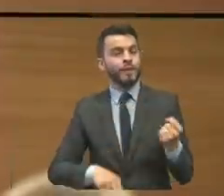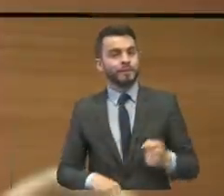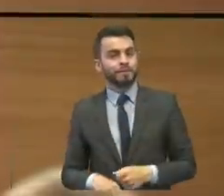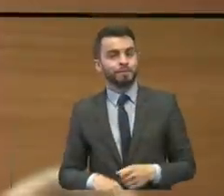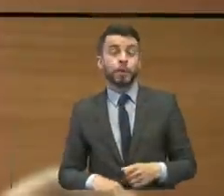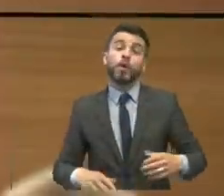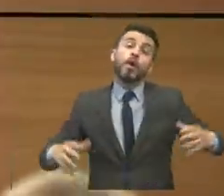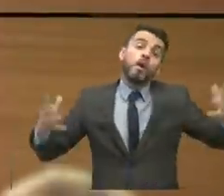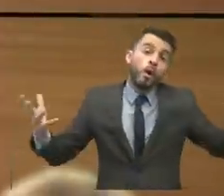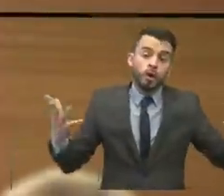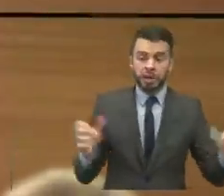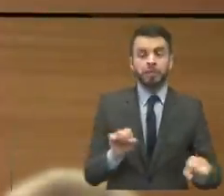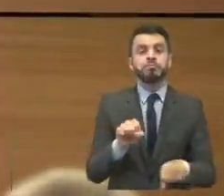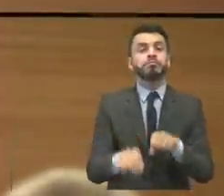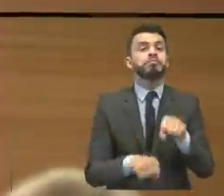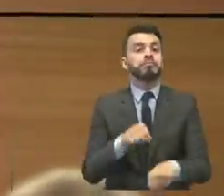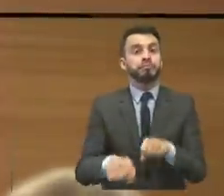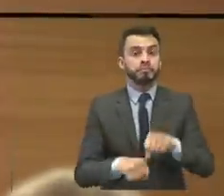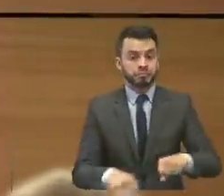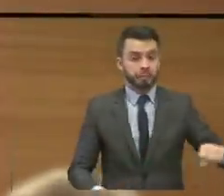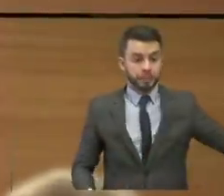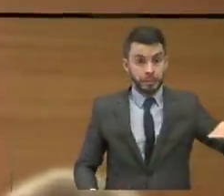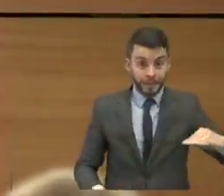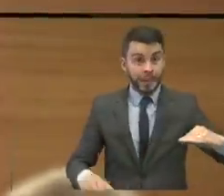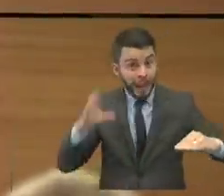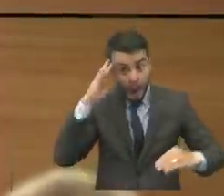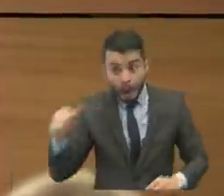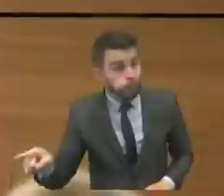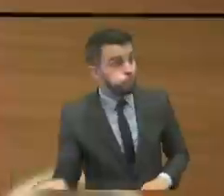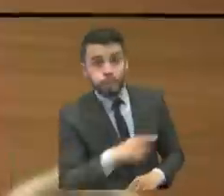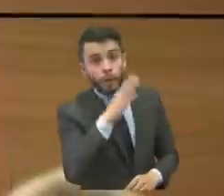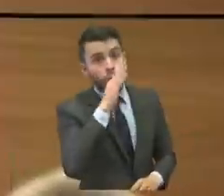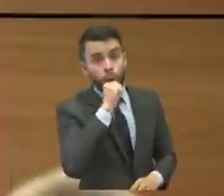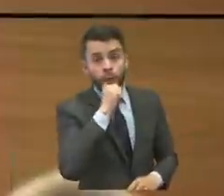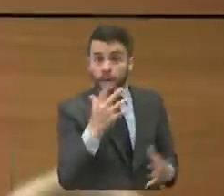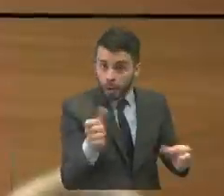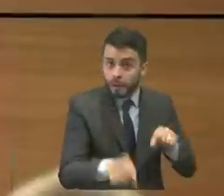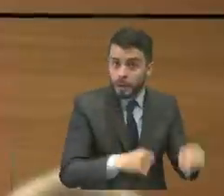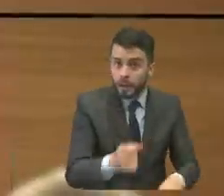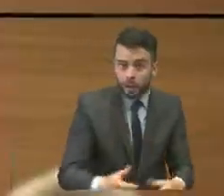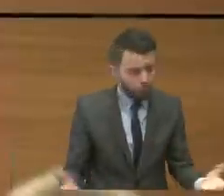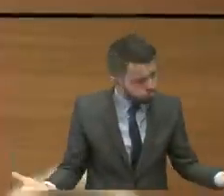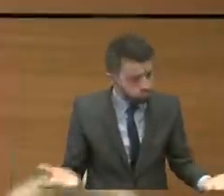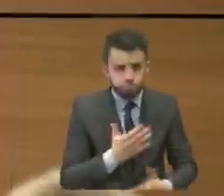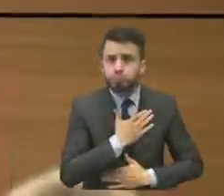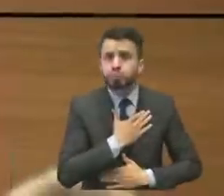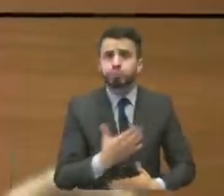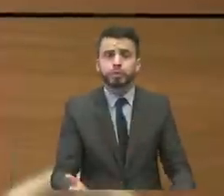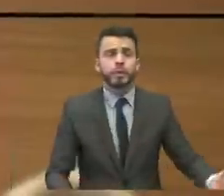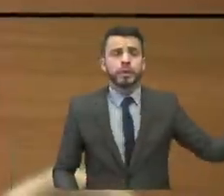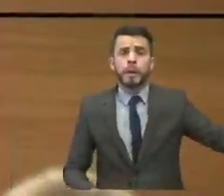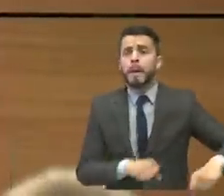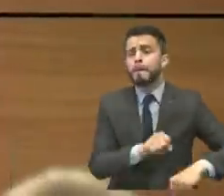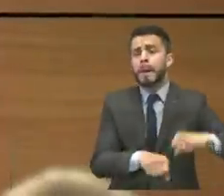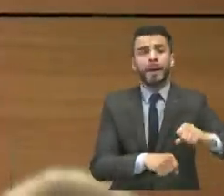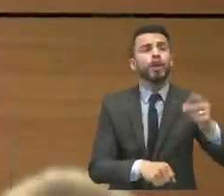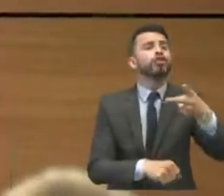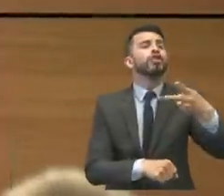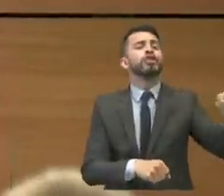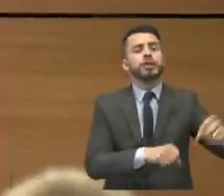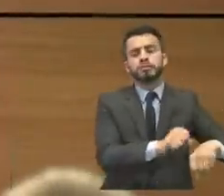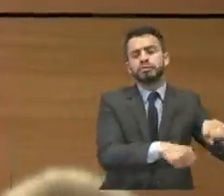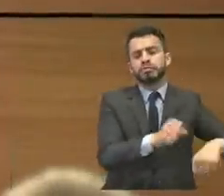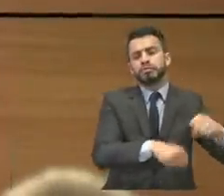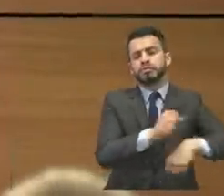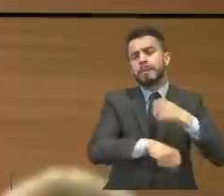bicicleta, que hoy no tiene ciclocarril exclusivo hasta allá, puede arrancar en bicicleta. Puede arrancar en bicicleta en la 200 y llegar hasta la